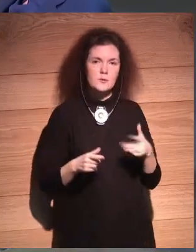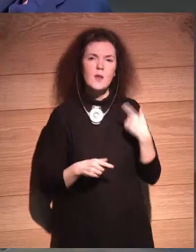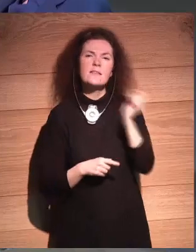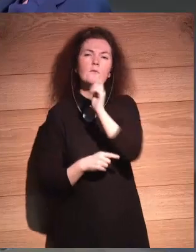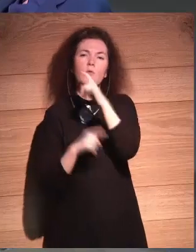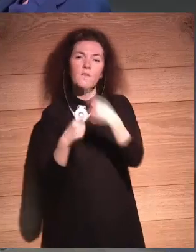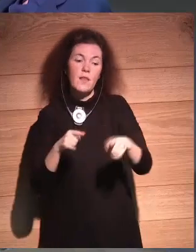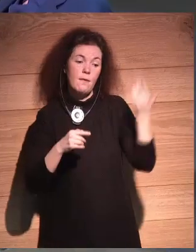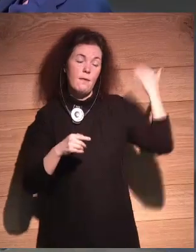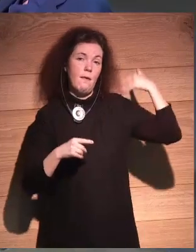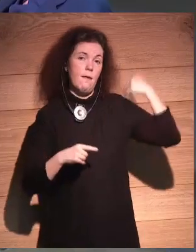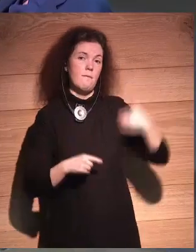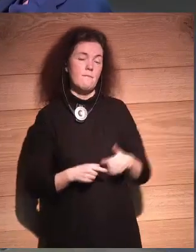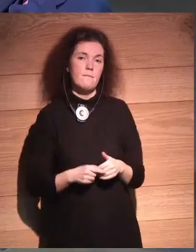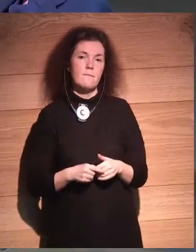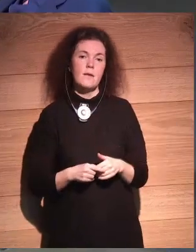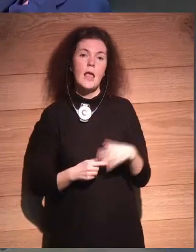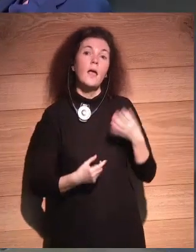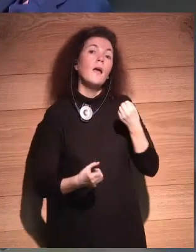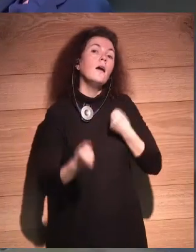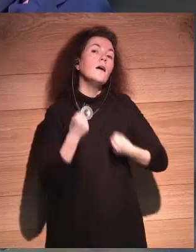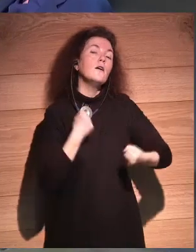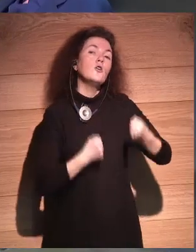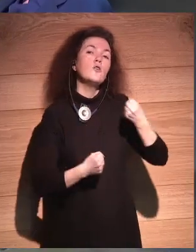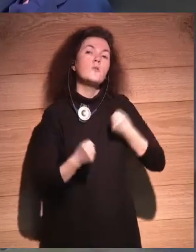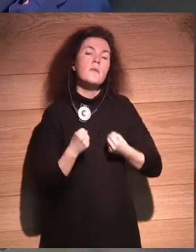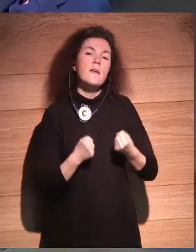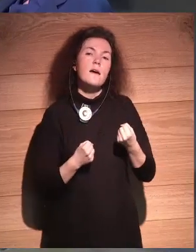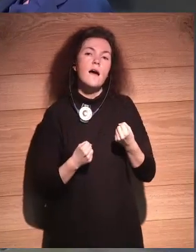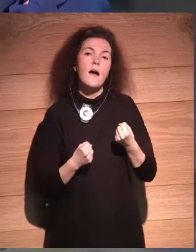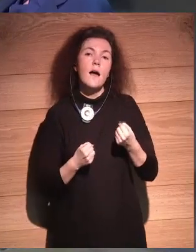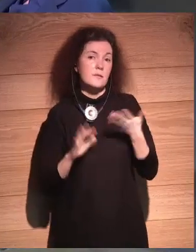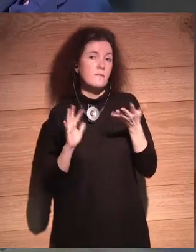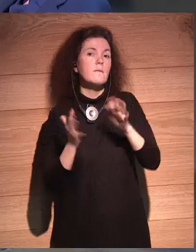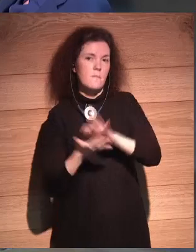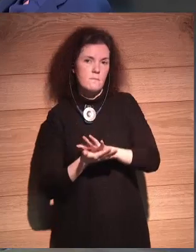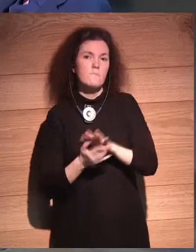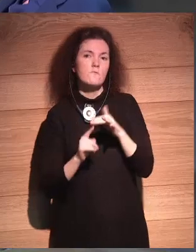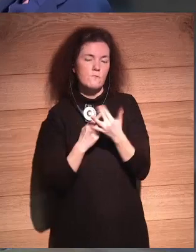esclavitud diferente a la tradicional. La economía está cambiando.